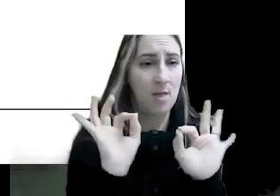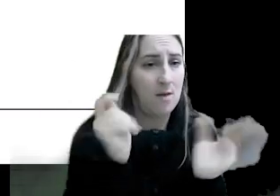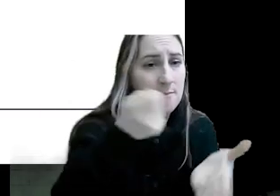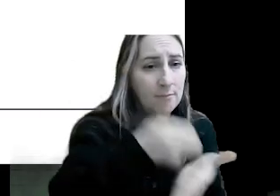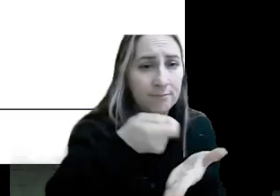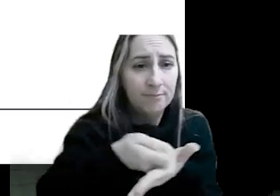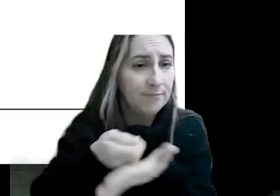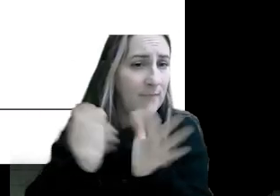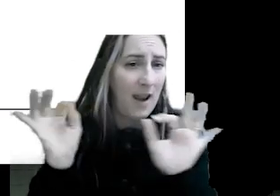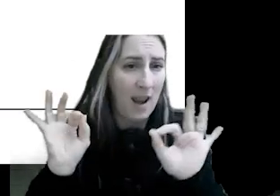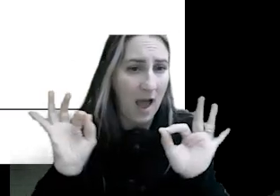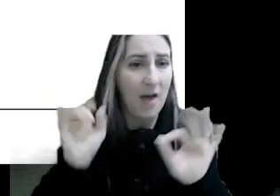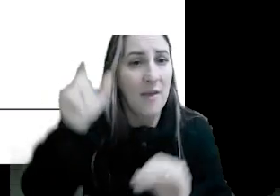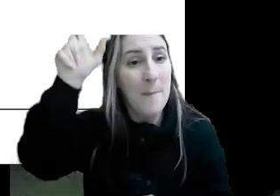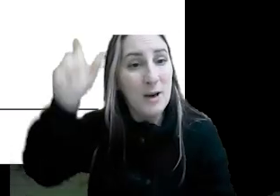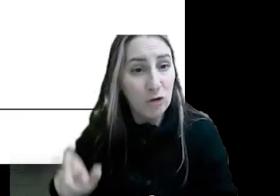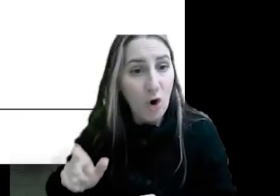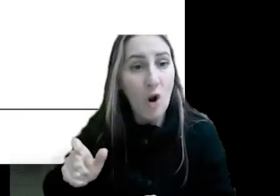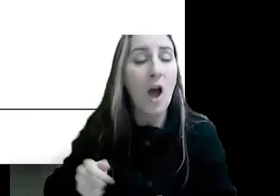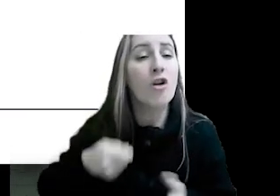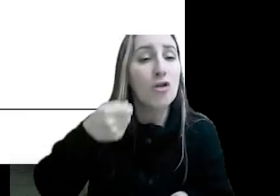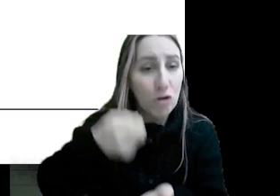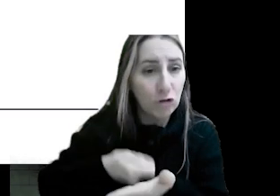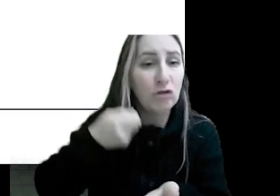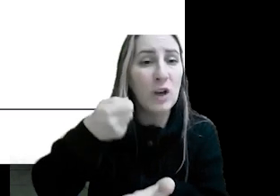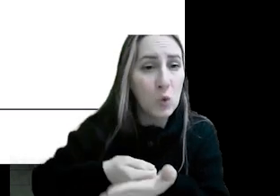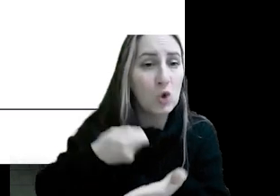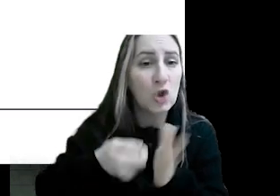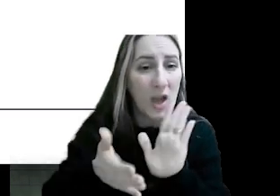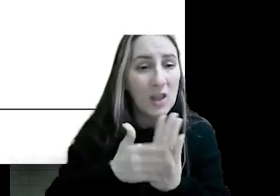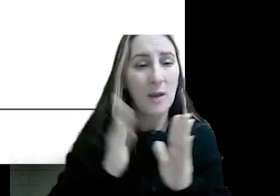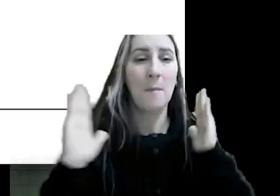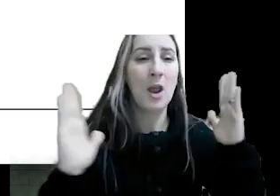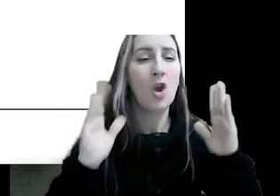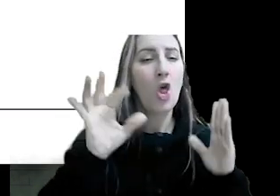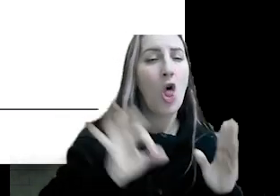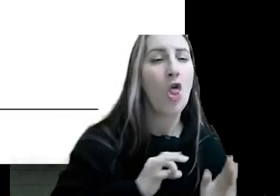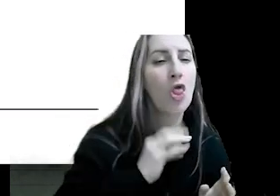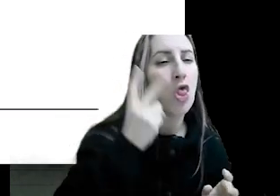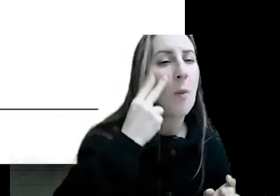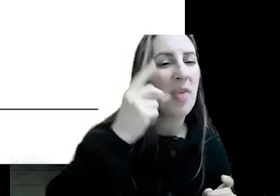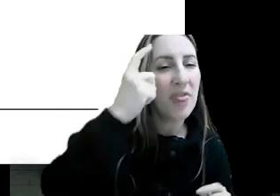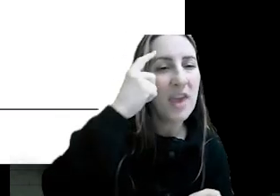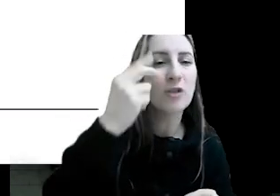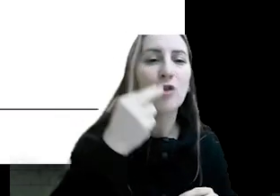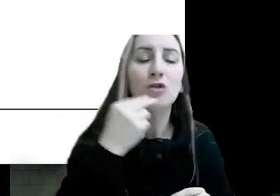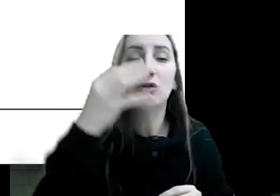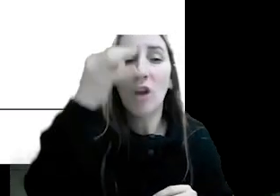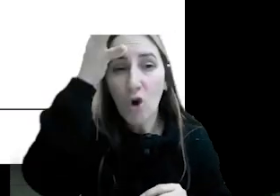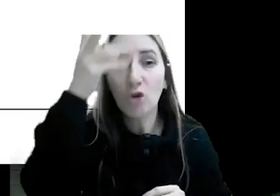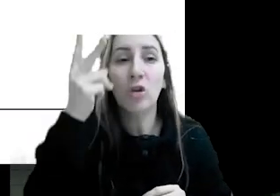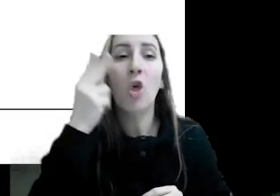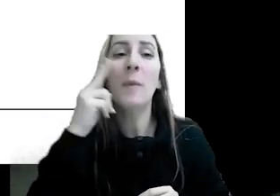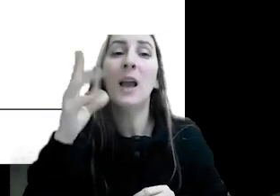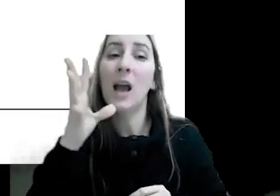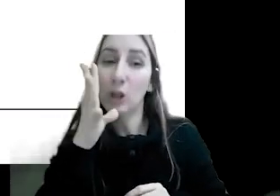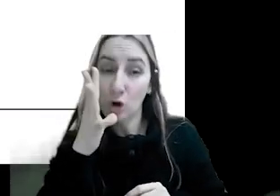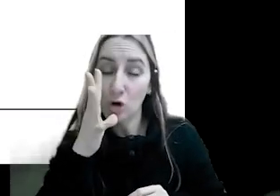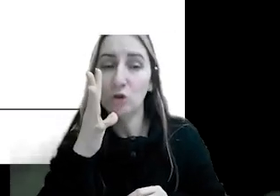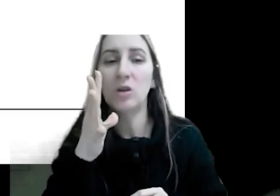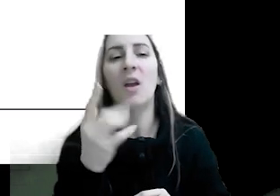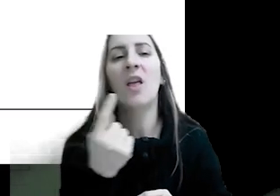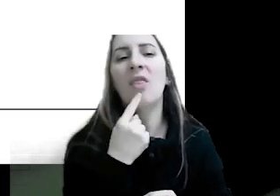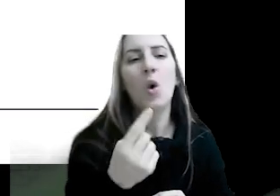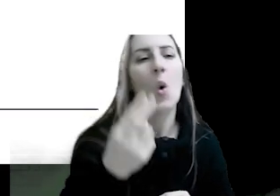el contribuyente había declarado en estos periodos del año 2010, 2011 y 2012, y 2014, perdón, entre 9